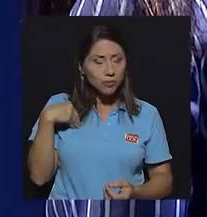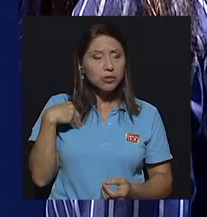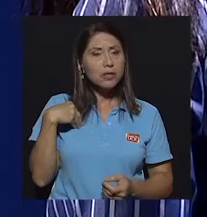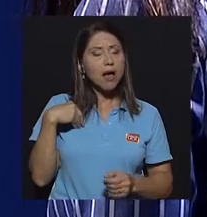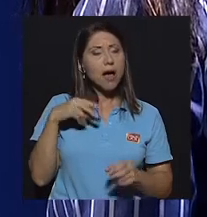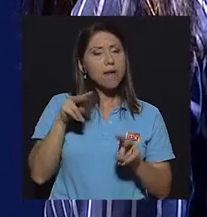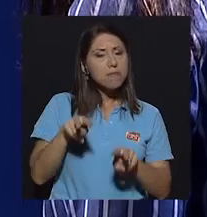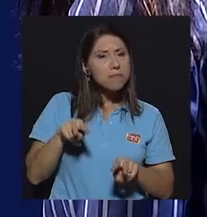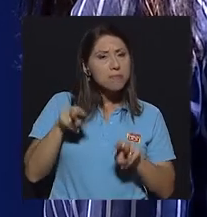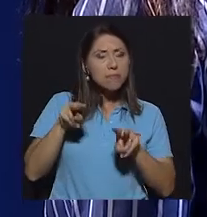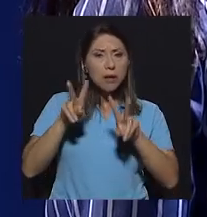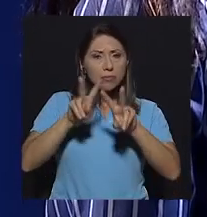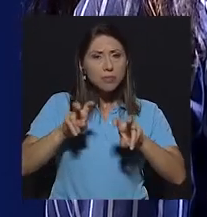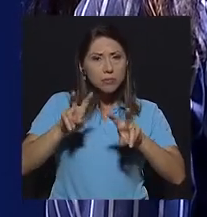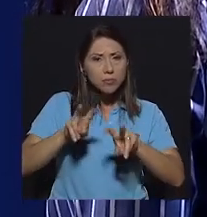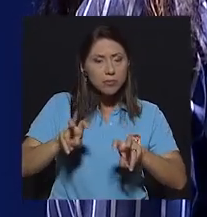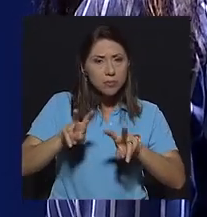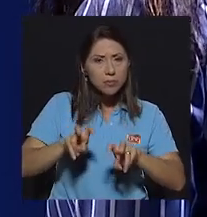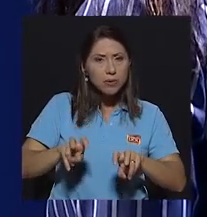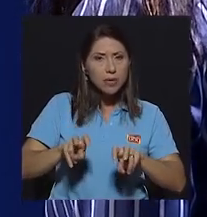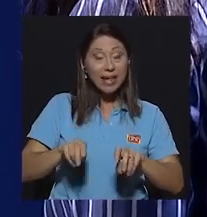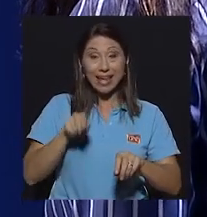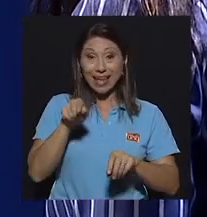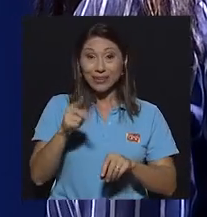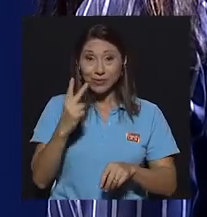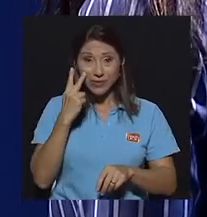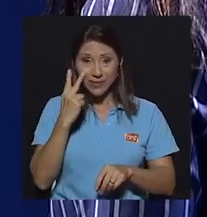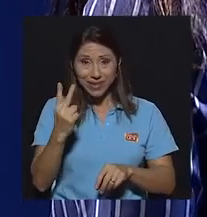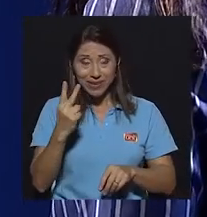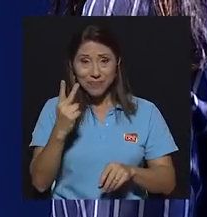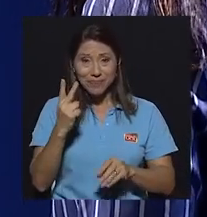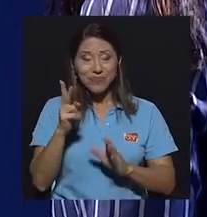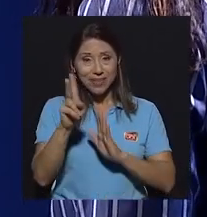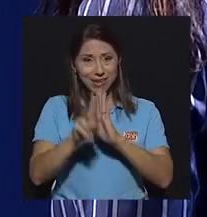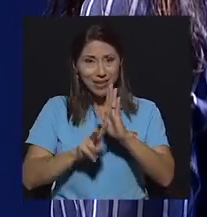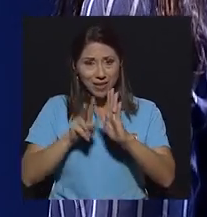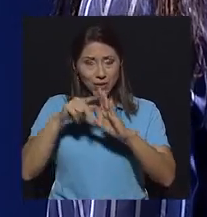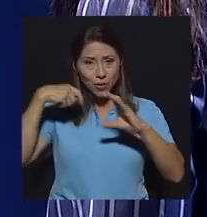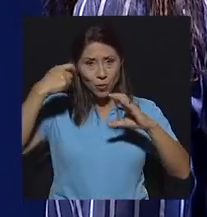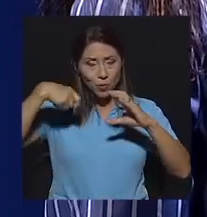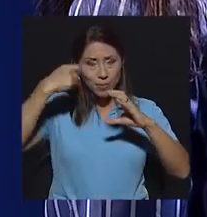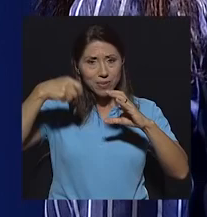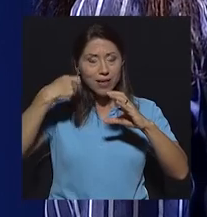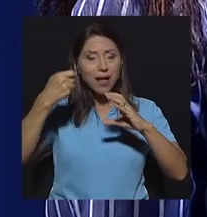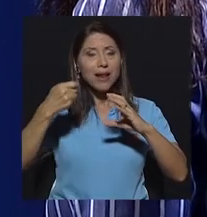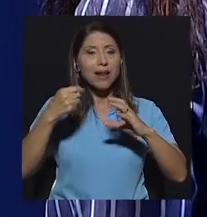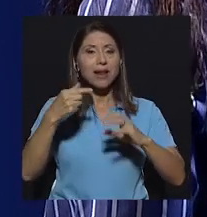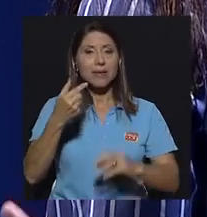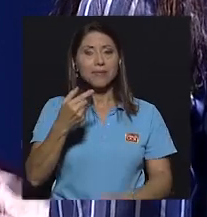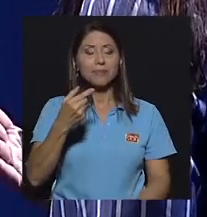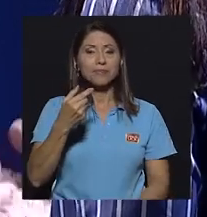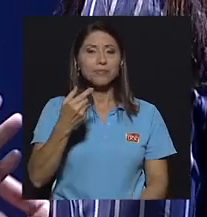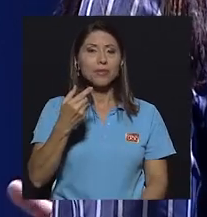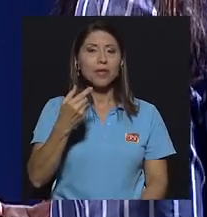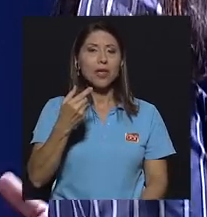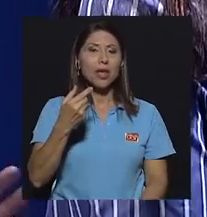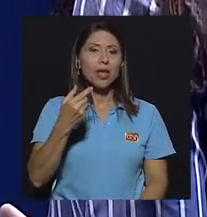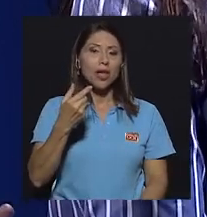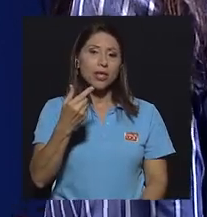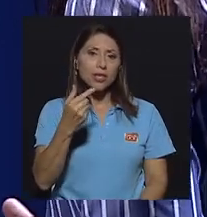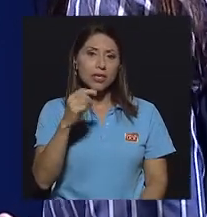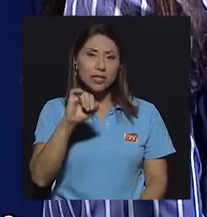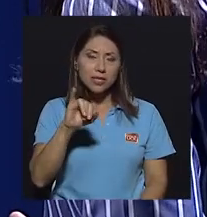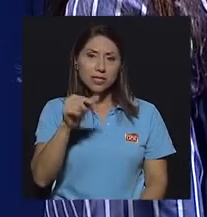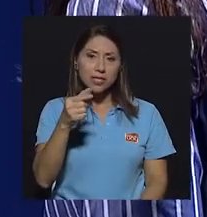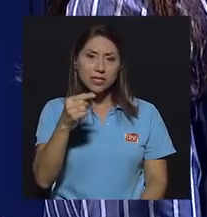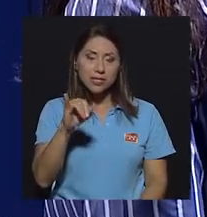gusta explorarlo. Creo que incluso eso se ve un poco en el documental de cómo la